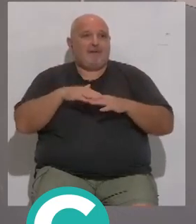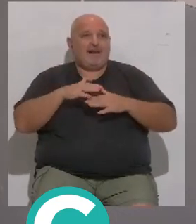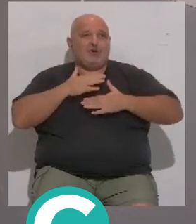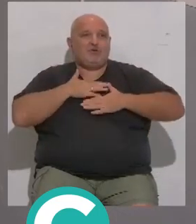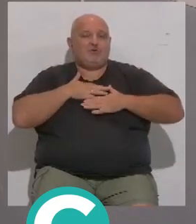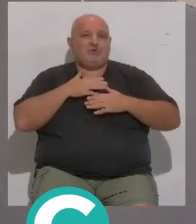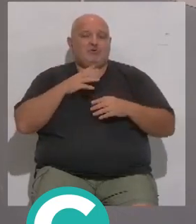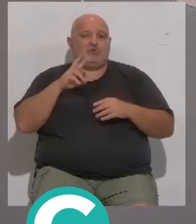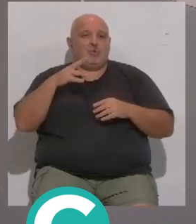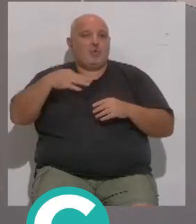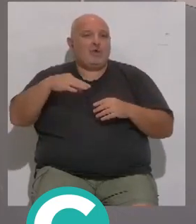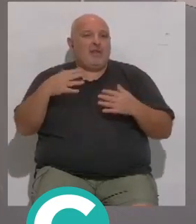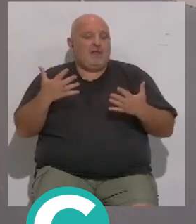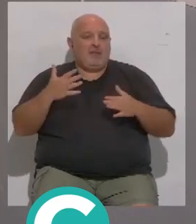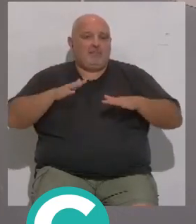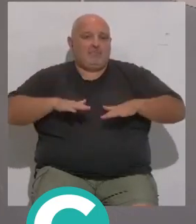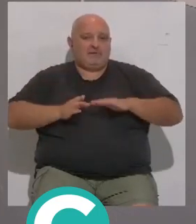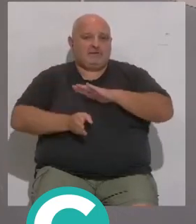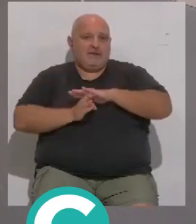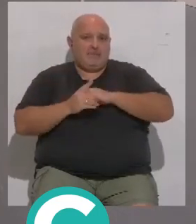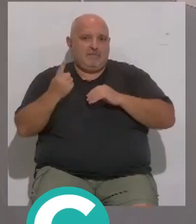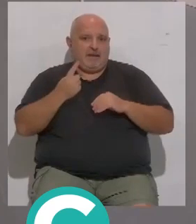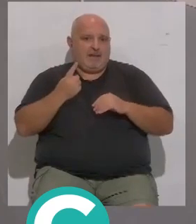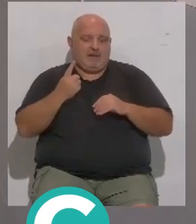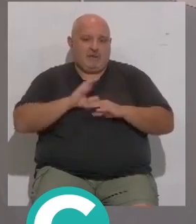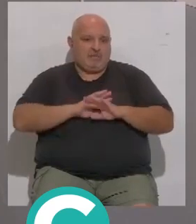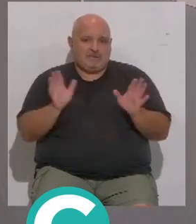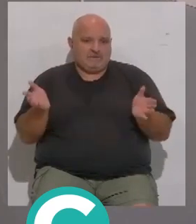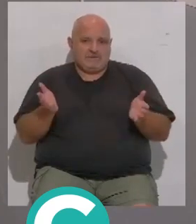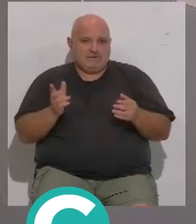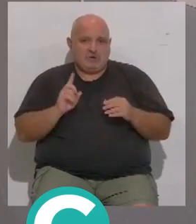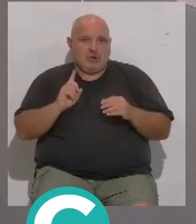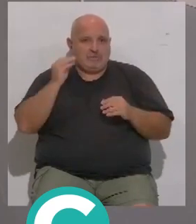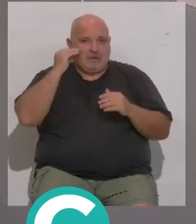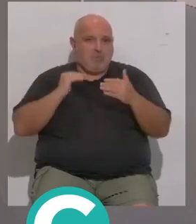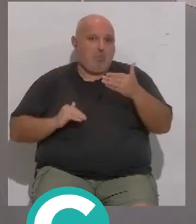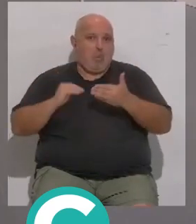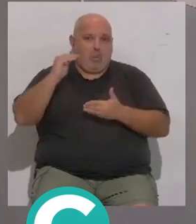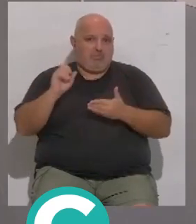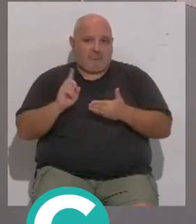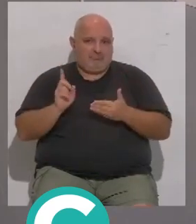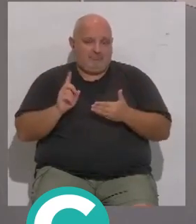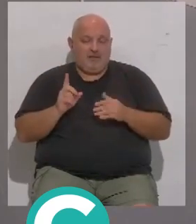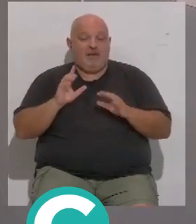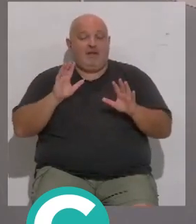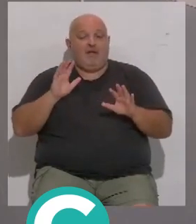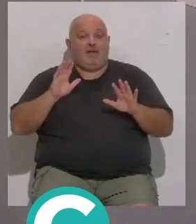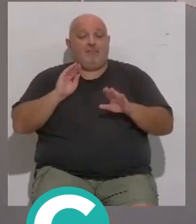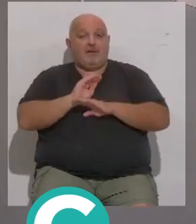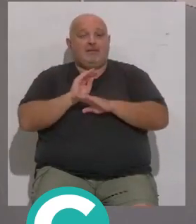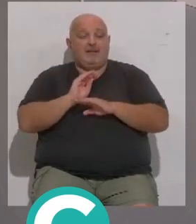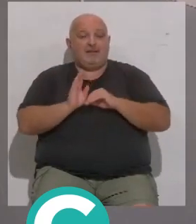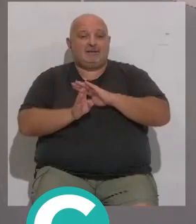nosotros no es otro que el mantener la categoría, y seguimos pensando que mantener la categoría del Cádiz en primera